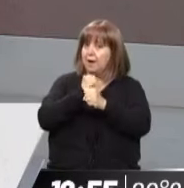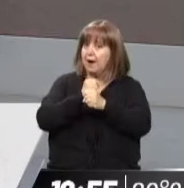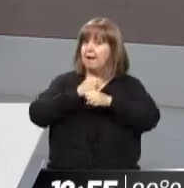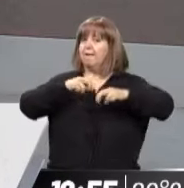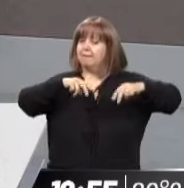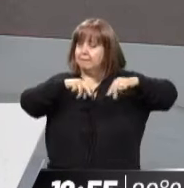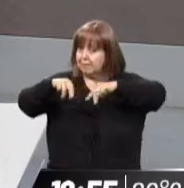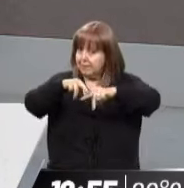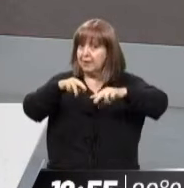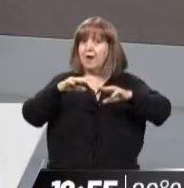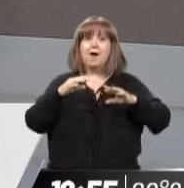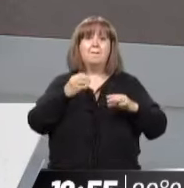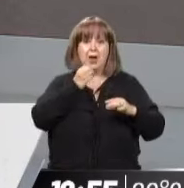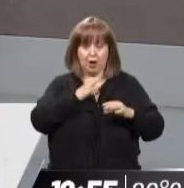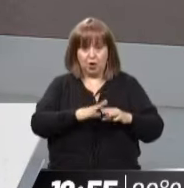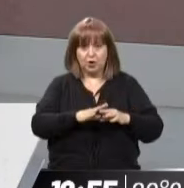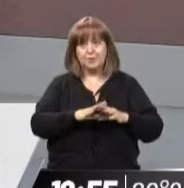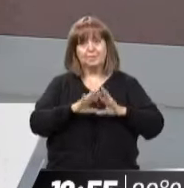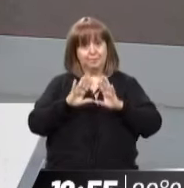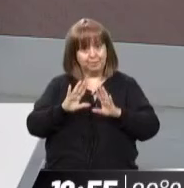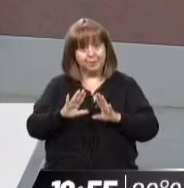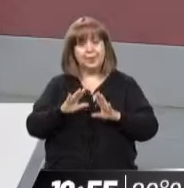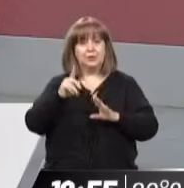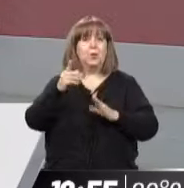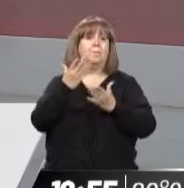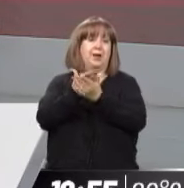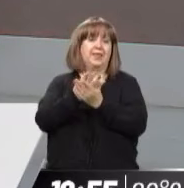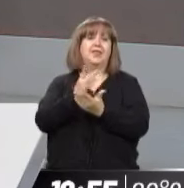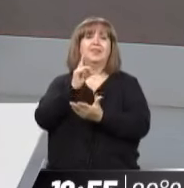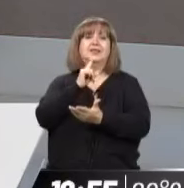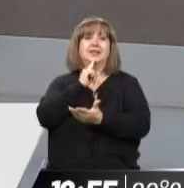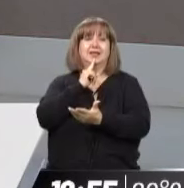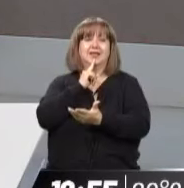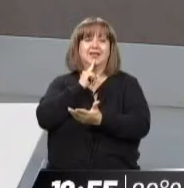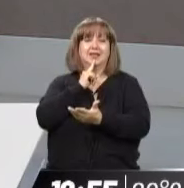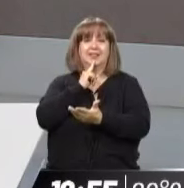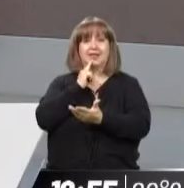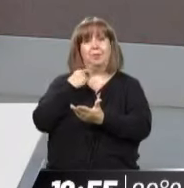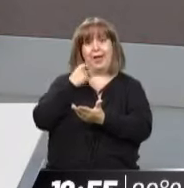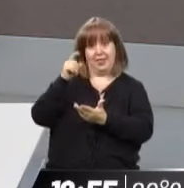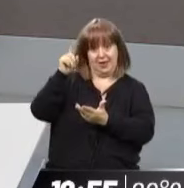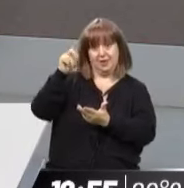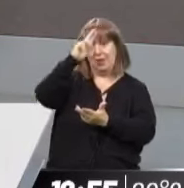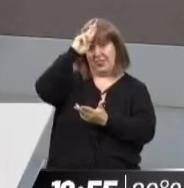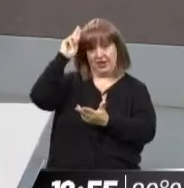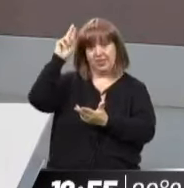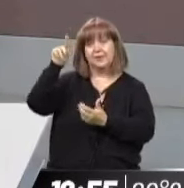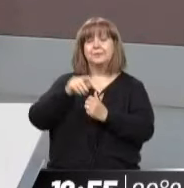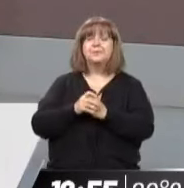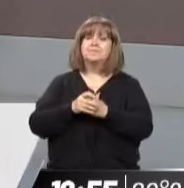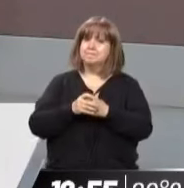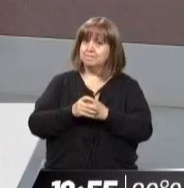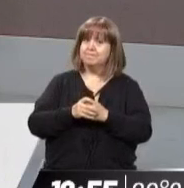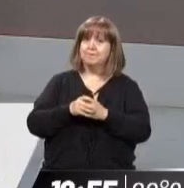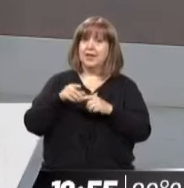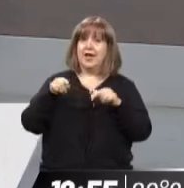sido campeón del mundo. Lo que pasa es que bueno, ya venía de ganar la Copa América, ganó la finalísima contra Italia. Claro, ahora campeón